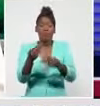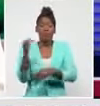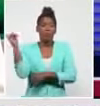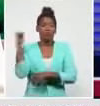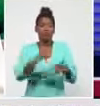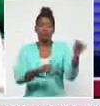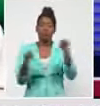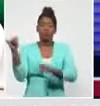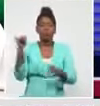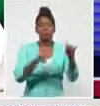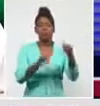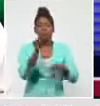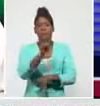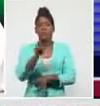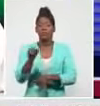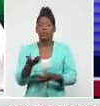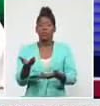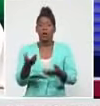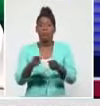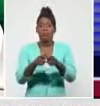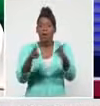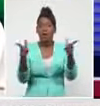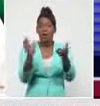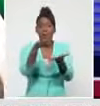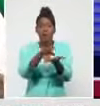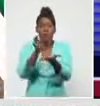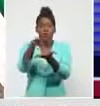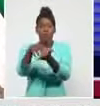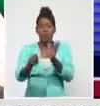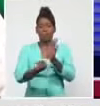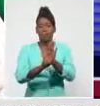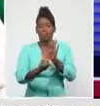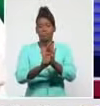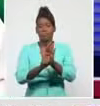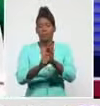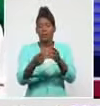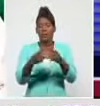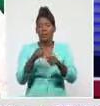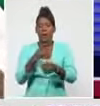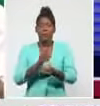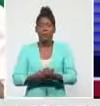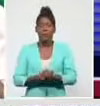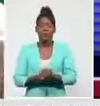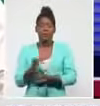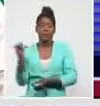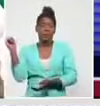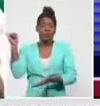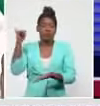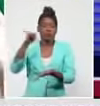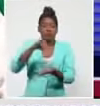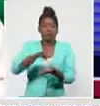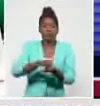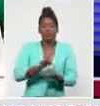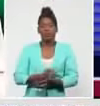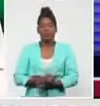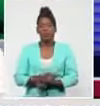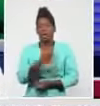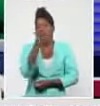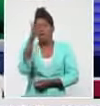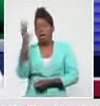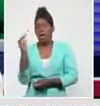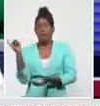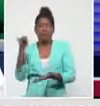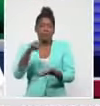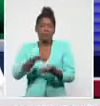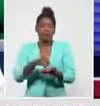no tendría razón de ser, porque si voy a venir para que me aísle en un lugar, y a lo mejor lo que yo vengo es una semana y me vas a aislar una semana o 10